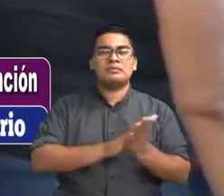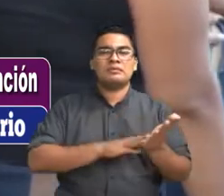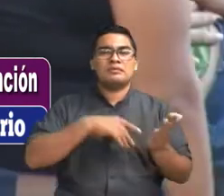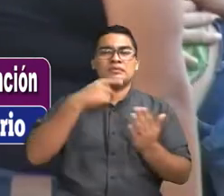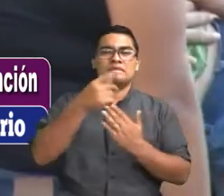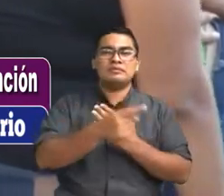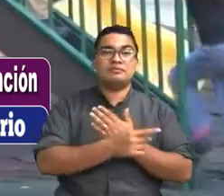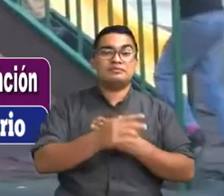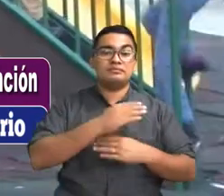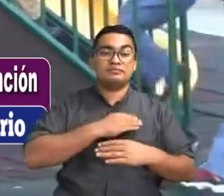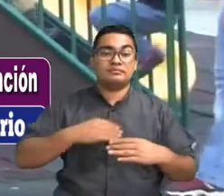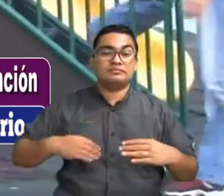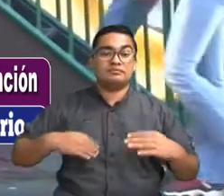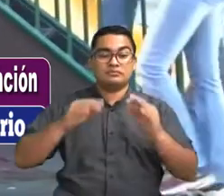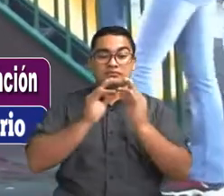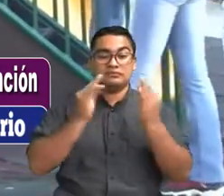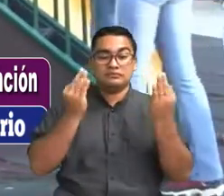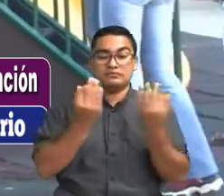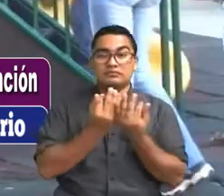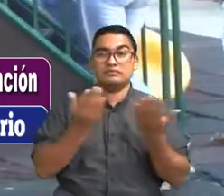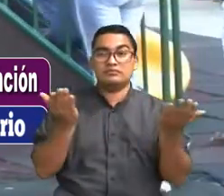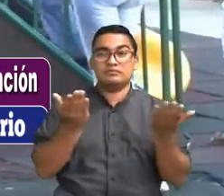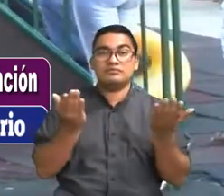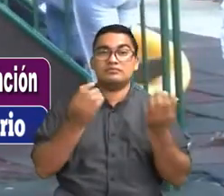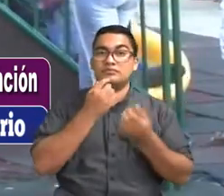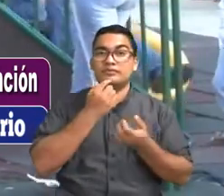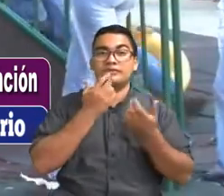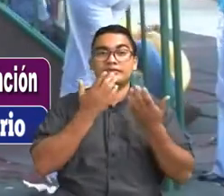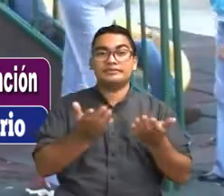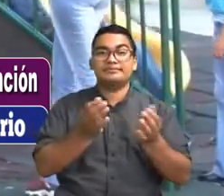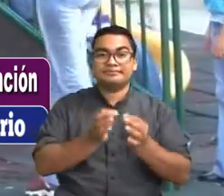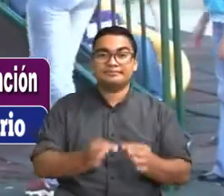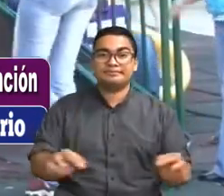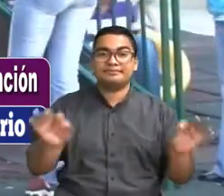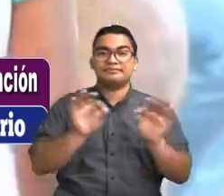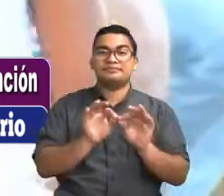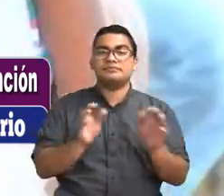desde el Ministerio de la Familia, ¿verdad? Porque tiene que ver mucho cómo